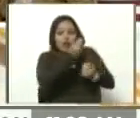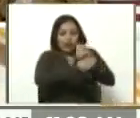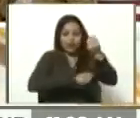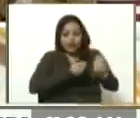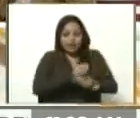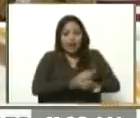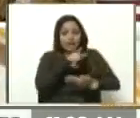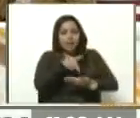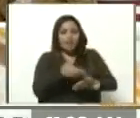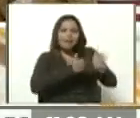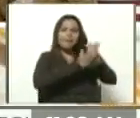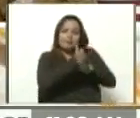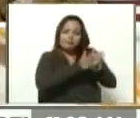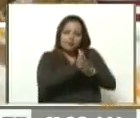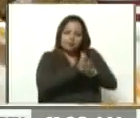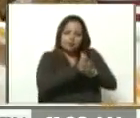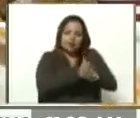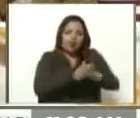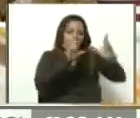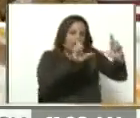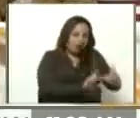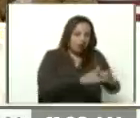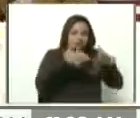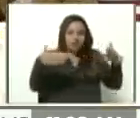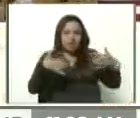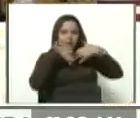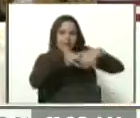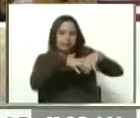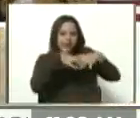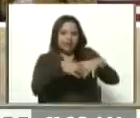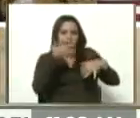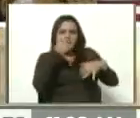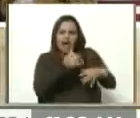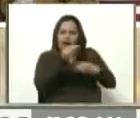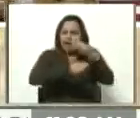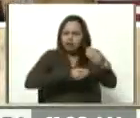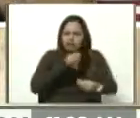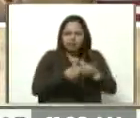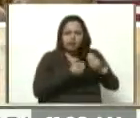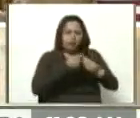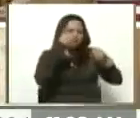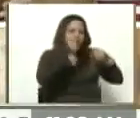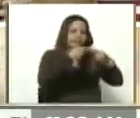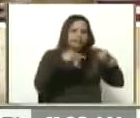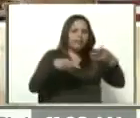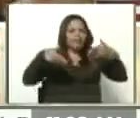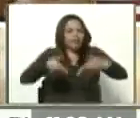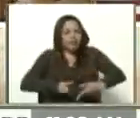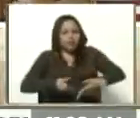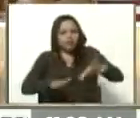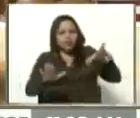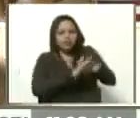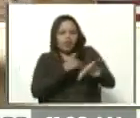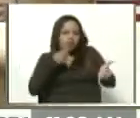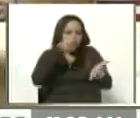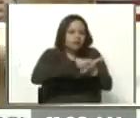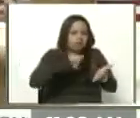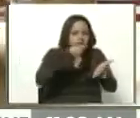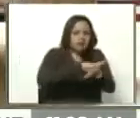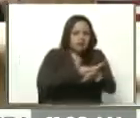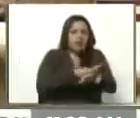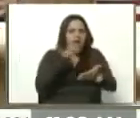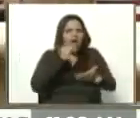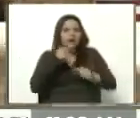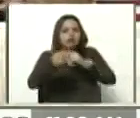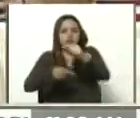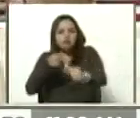los emprendimientos. La pequeña y la mediana empresa han estado haciendo un conjunto de esfuerzos en materia de inversión que se traduce